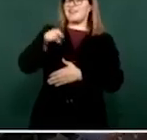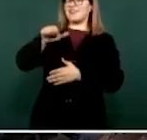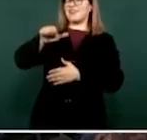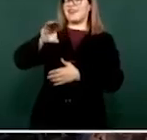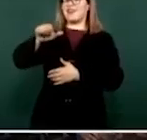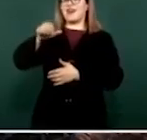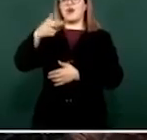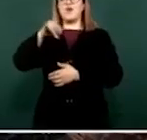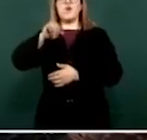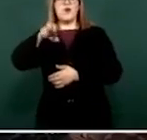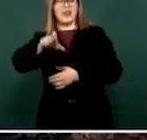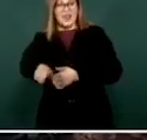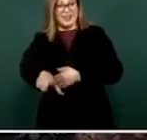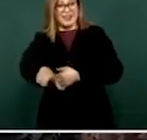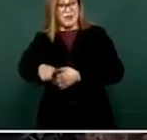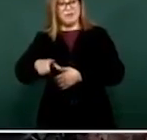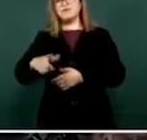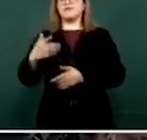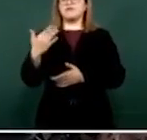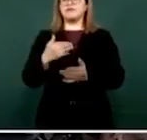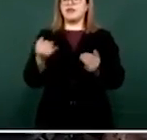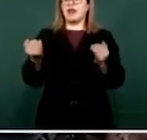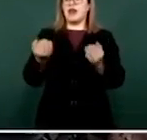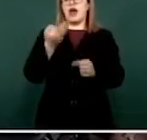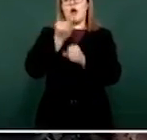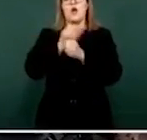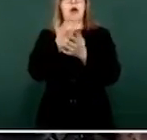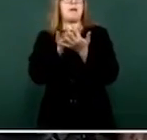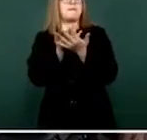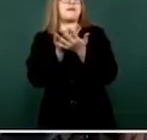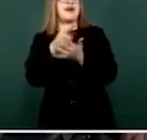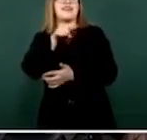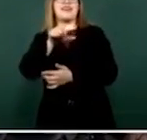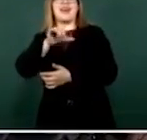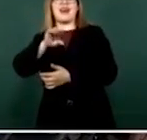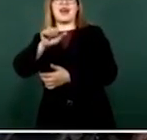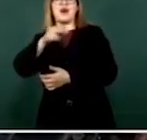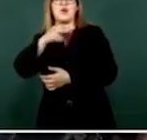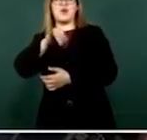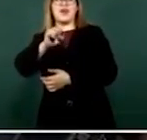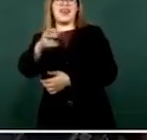porque me está esperando un Zacahuil,